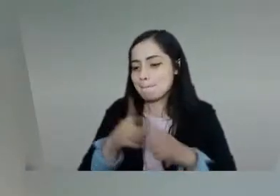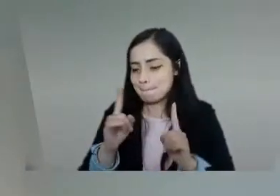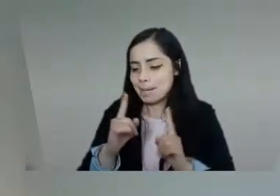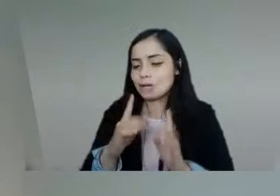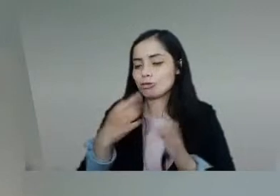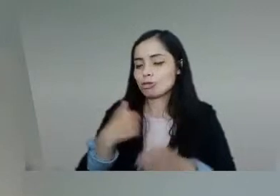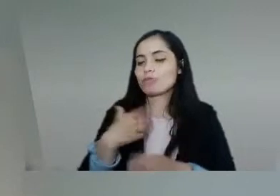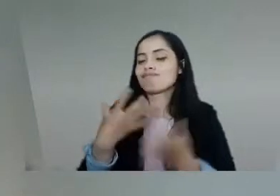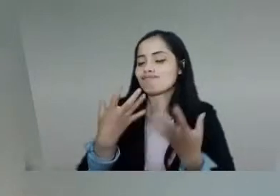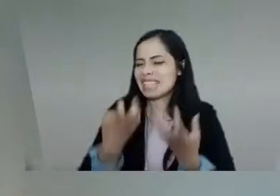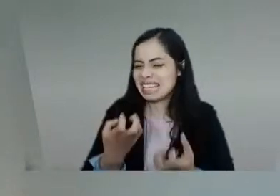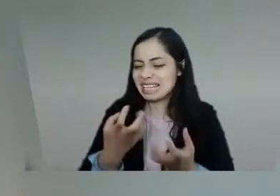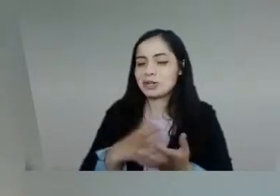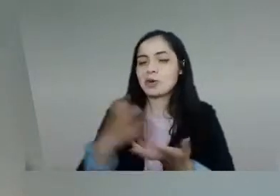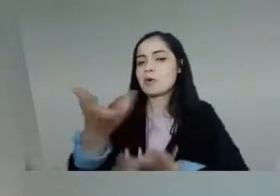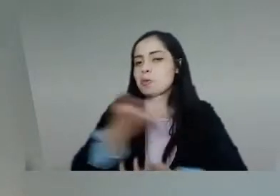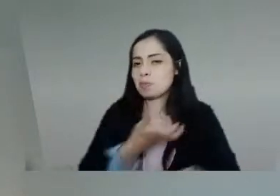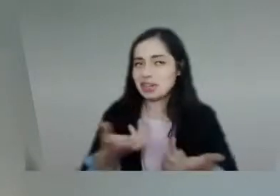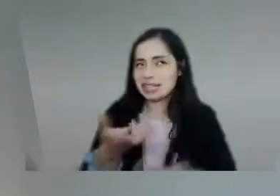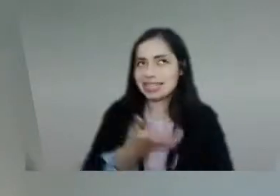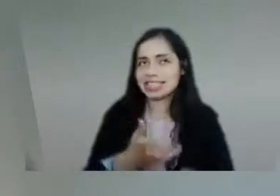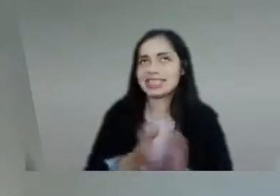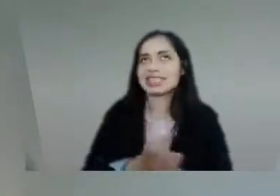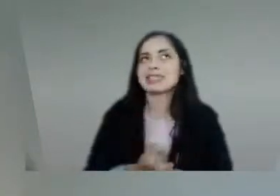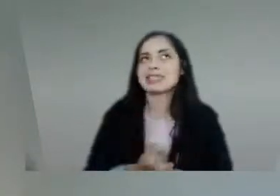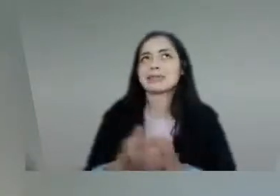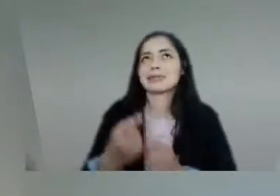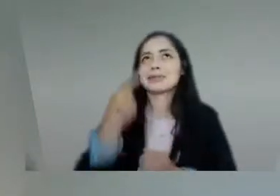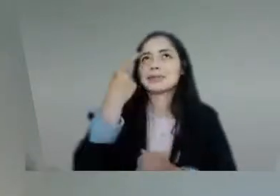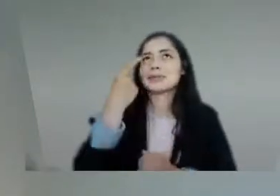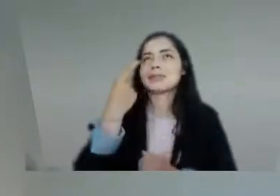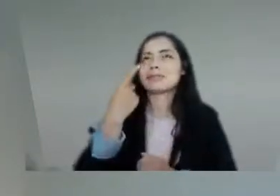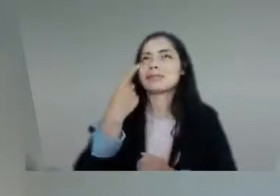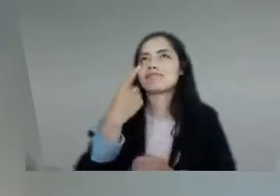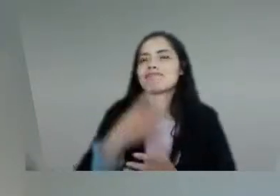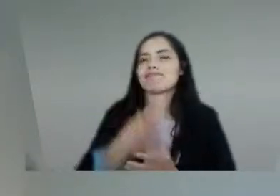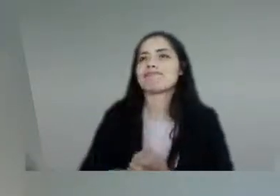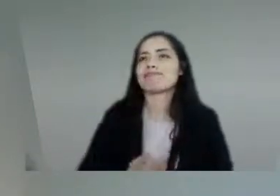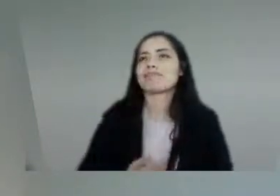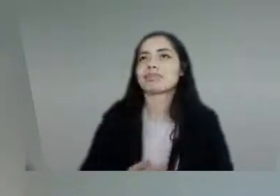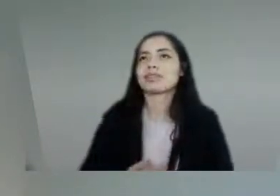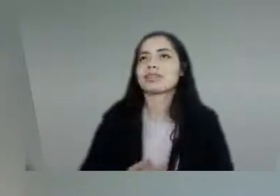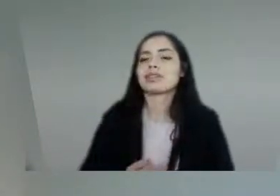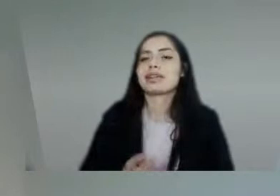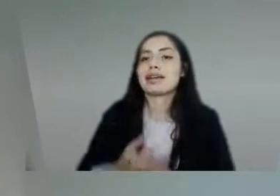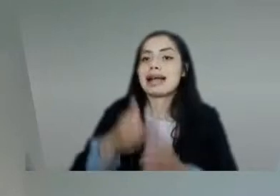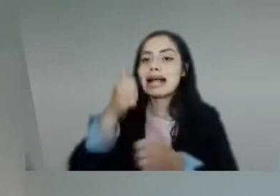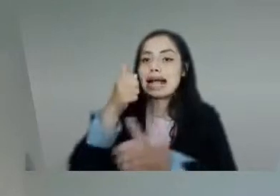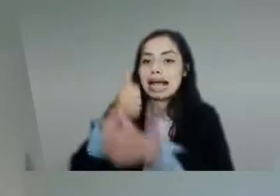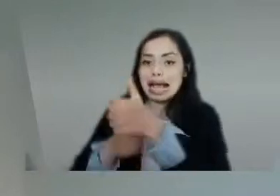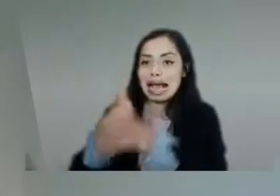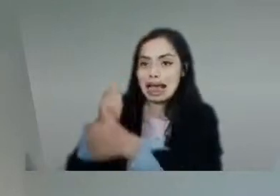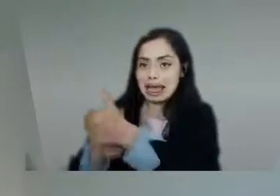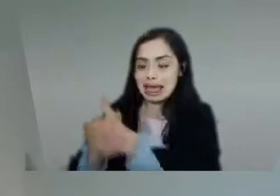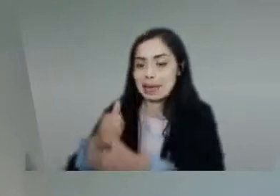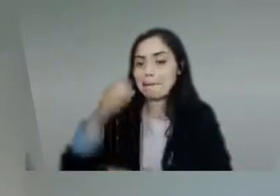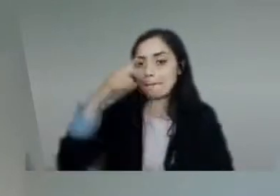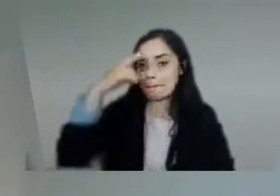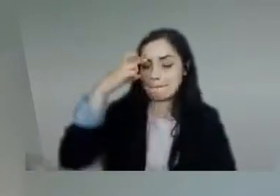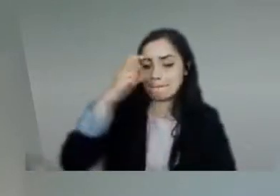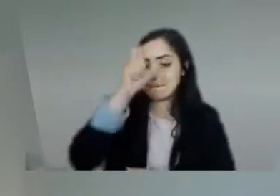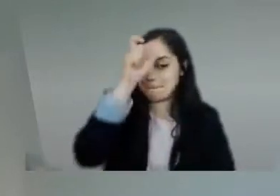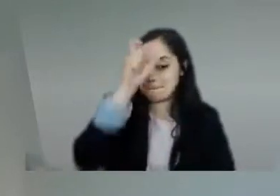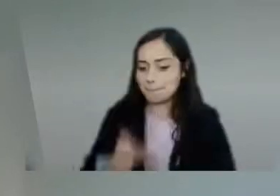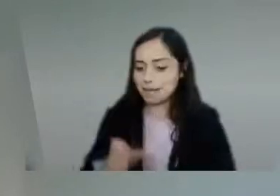dio en la expedición, y es que cada expedicionario que participó tiene su individualidad, su